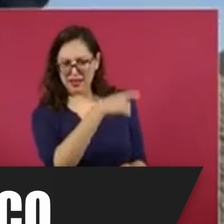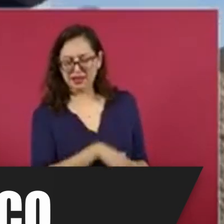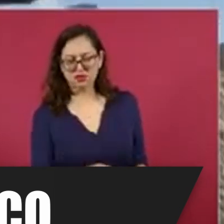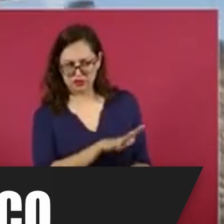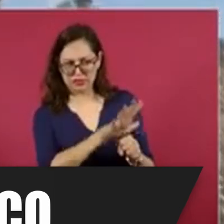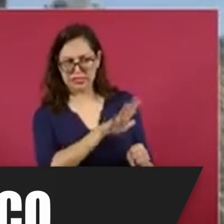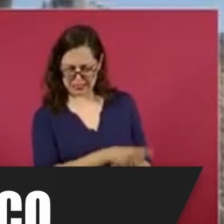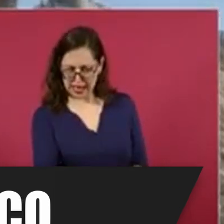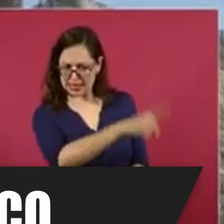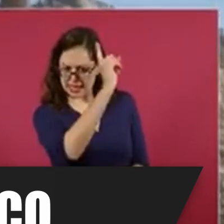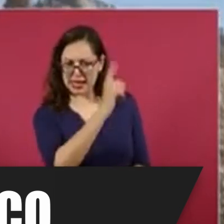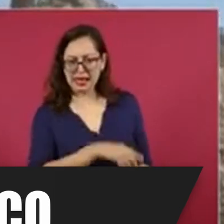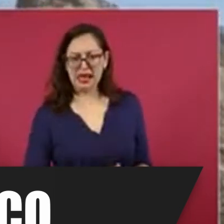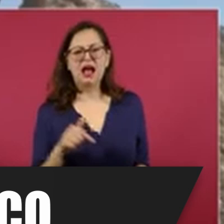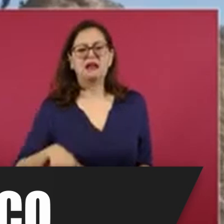suficiente?